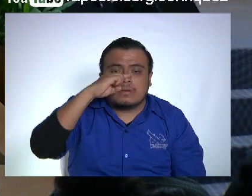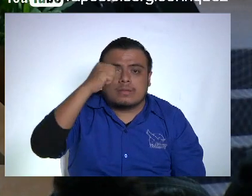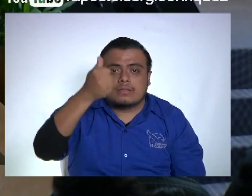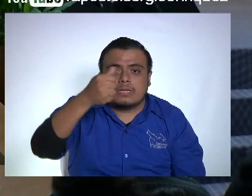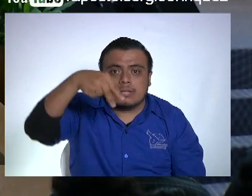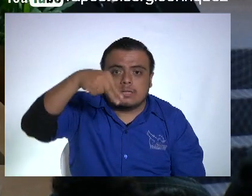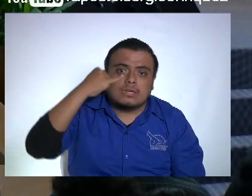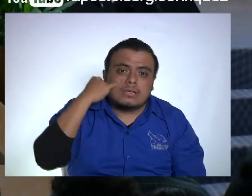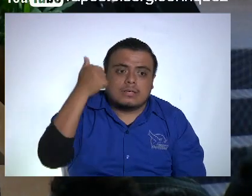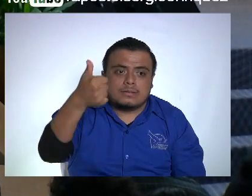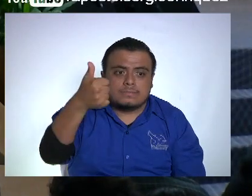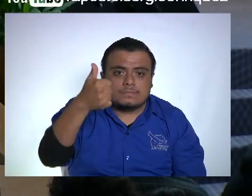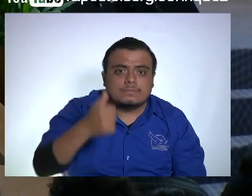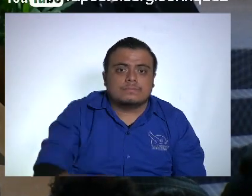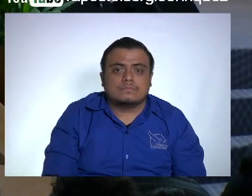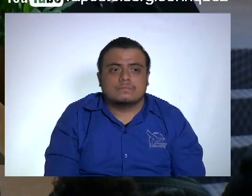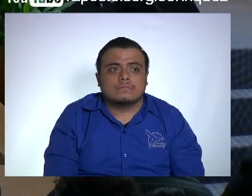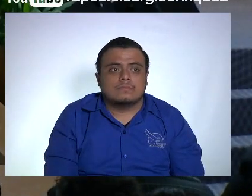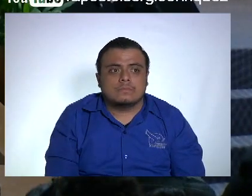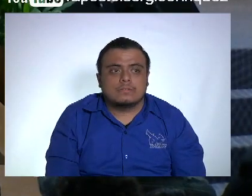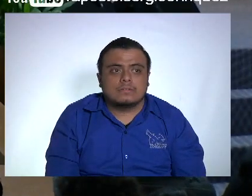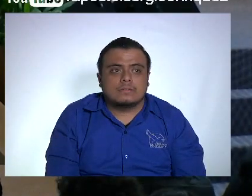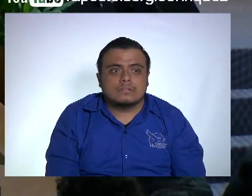¿Cuántos han oído de esta ciudad?